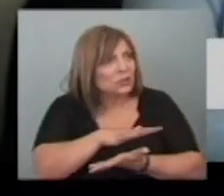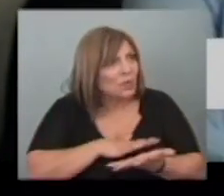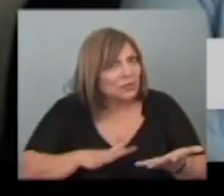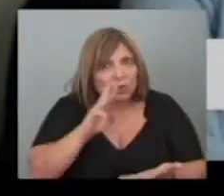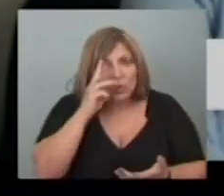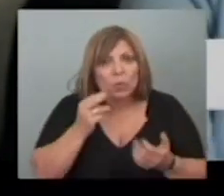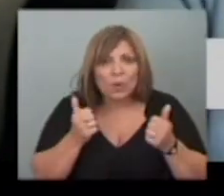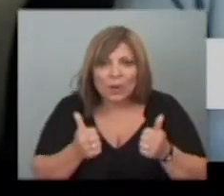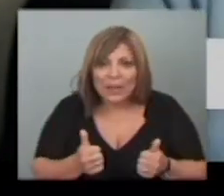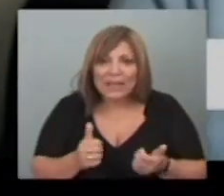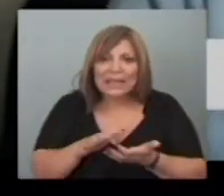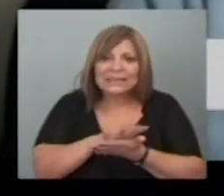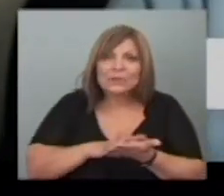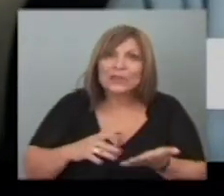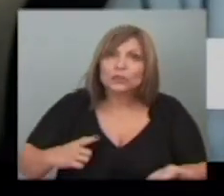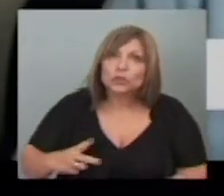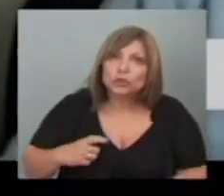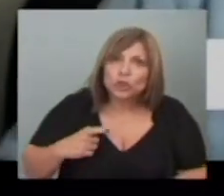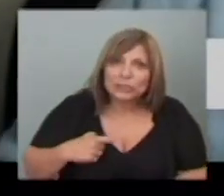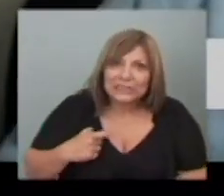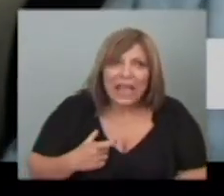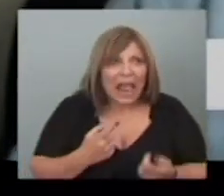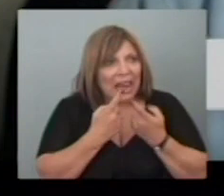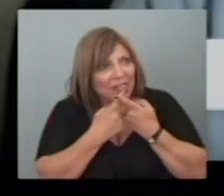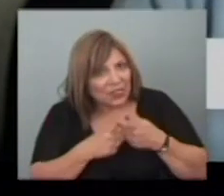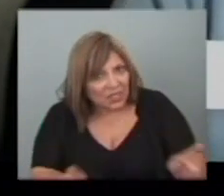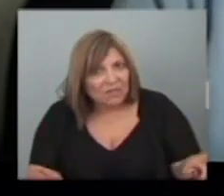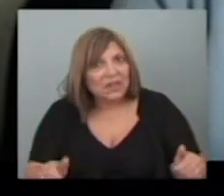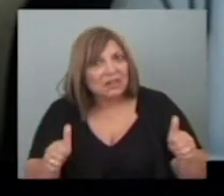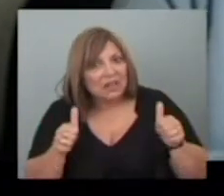una situación social diferente.